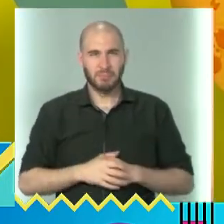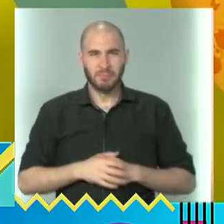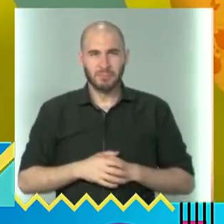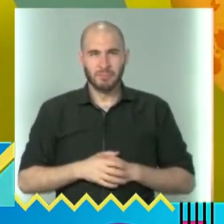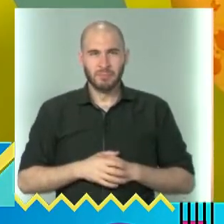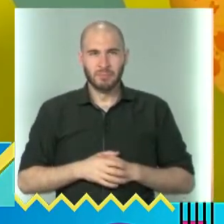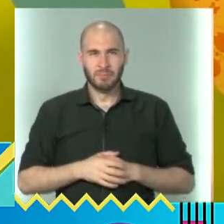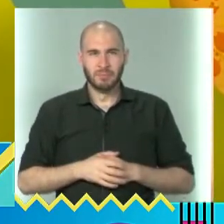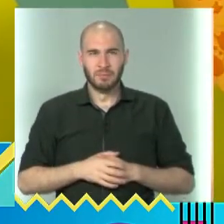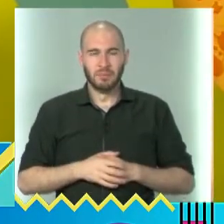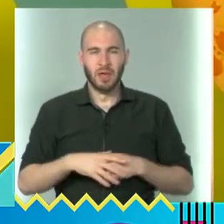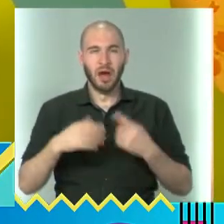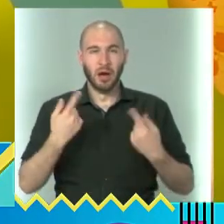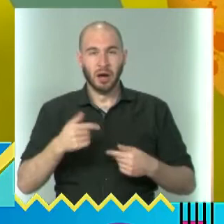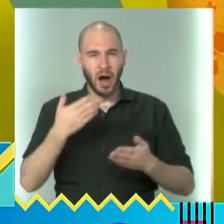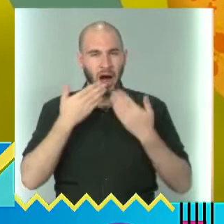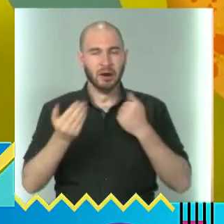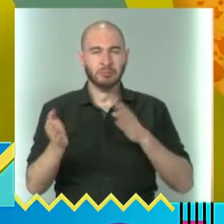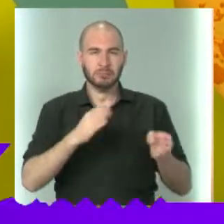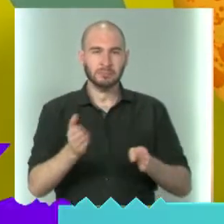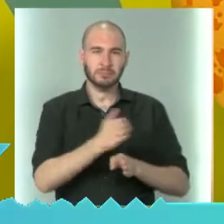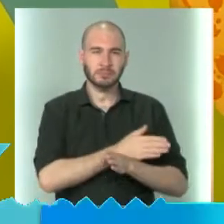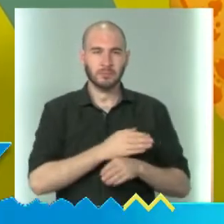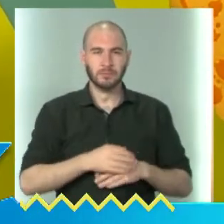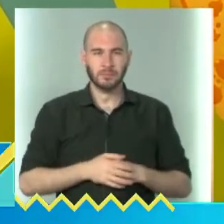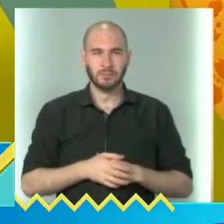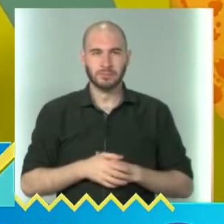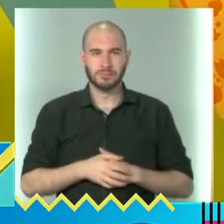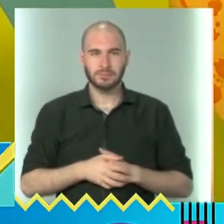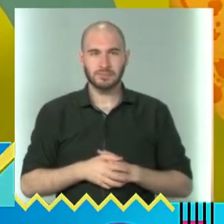algo a partir de lo que hablamos en el blog anterior.